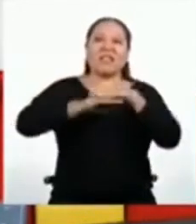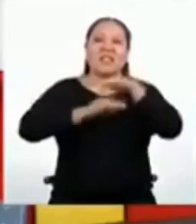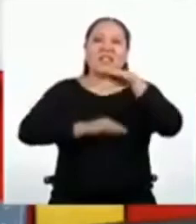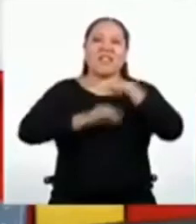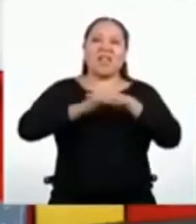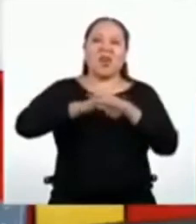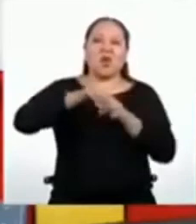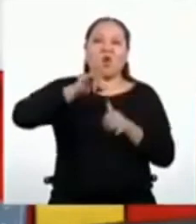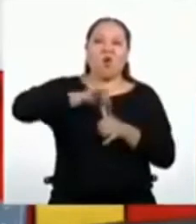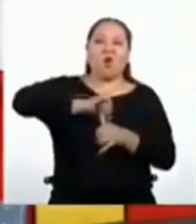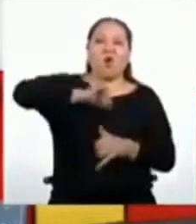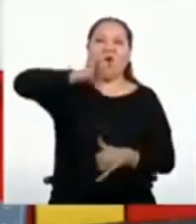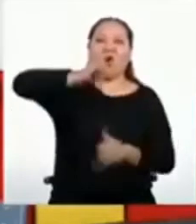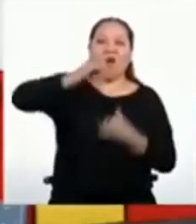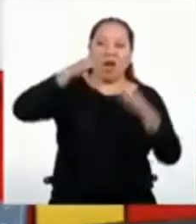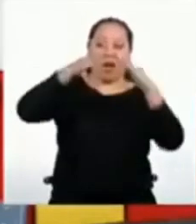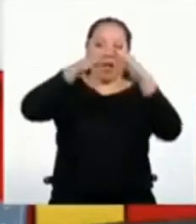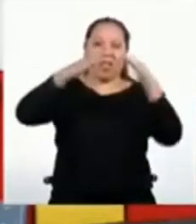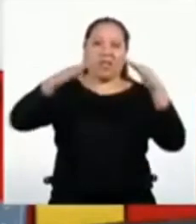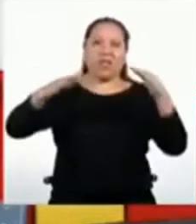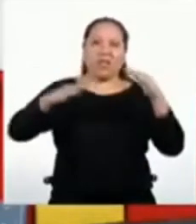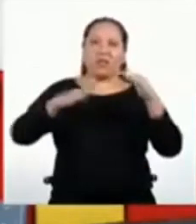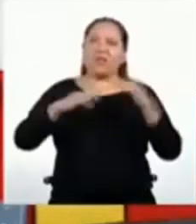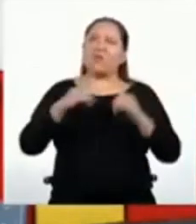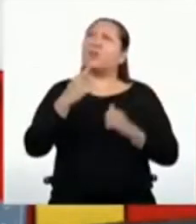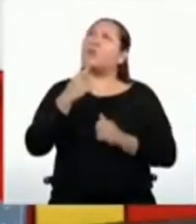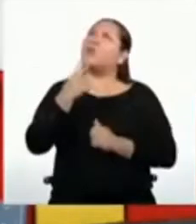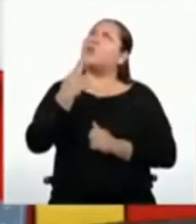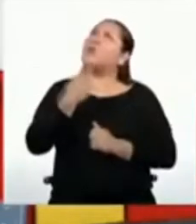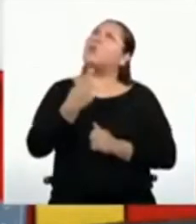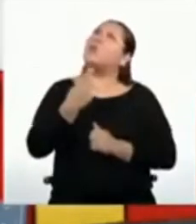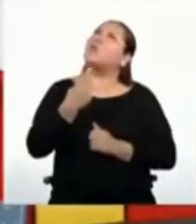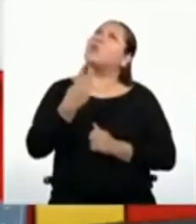pregunto cuántos serán,